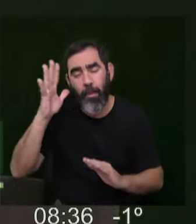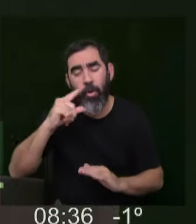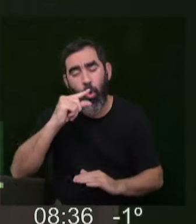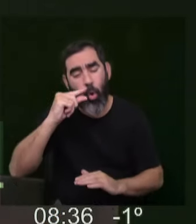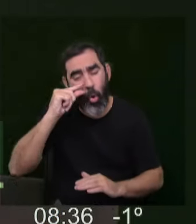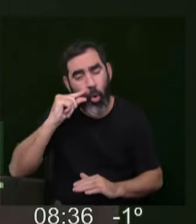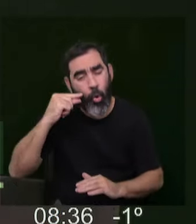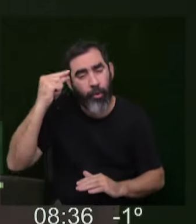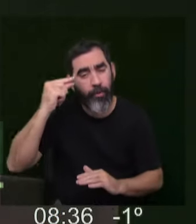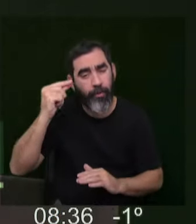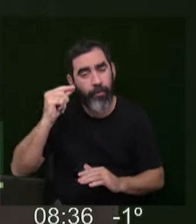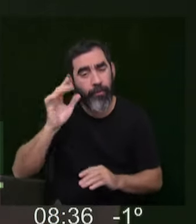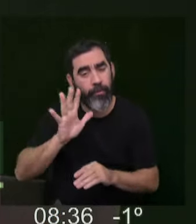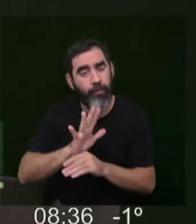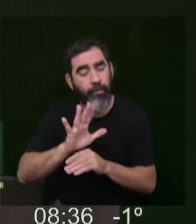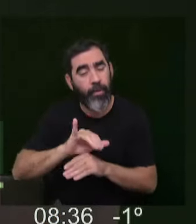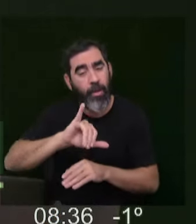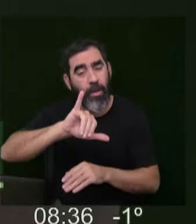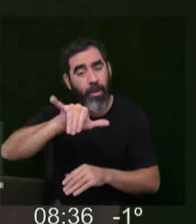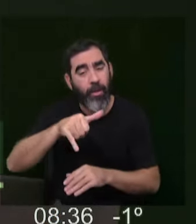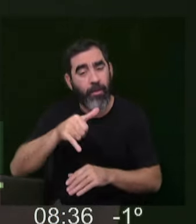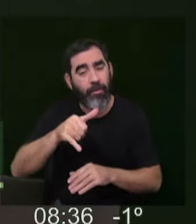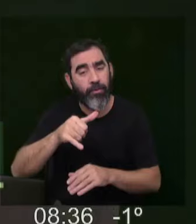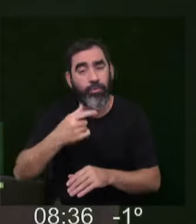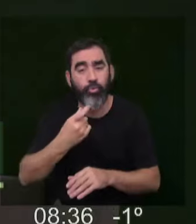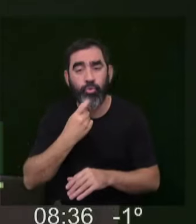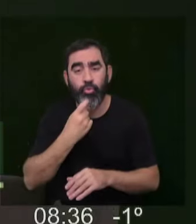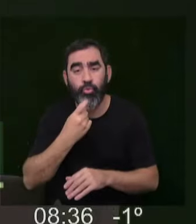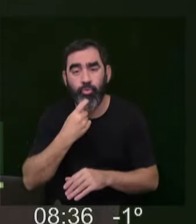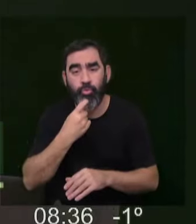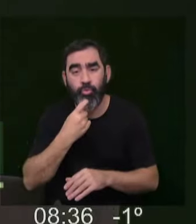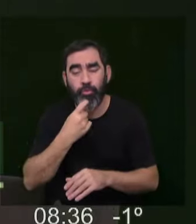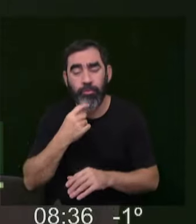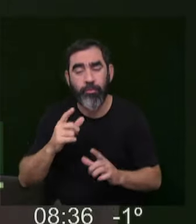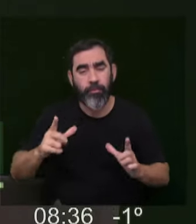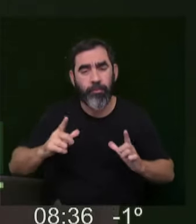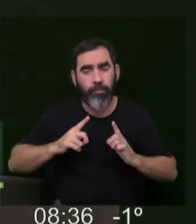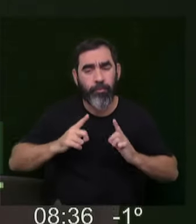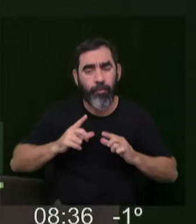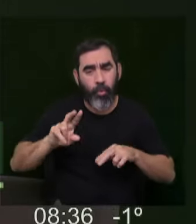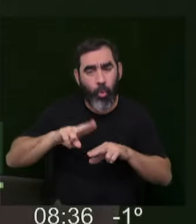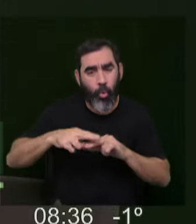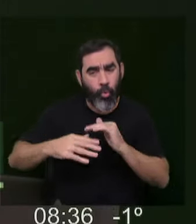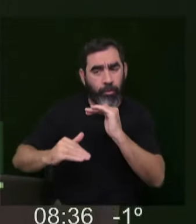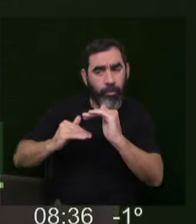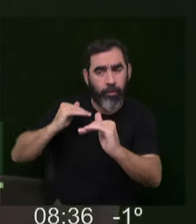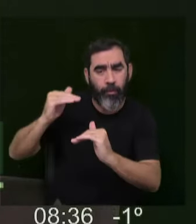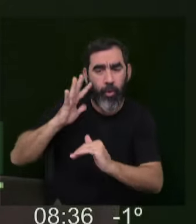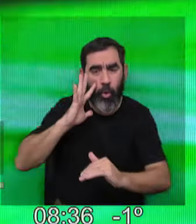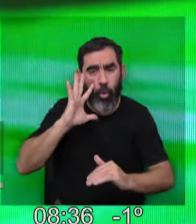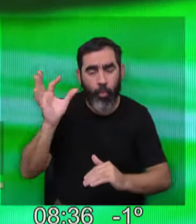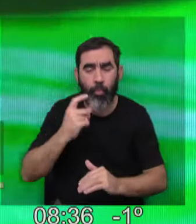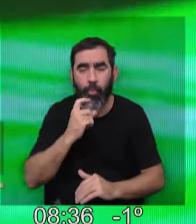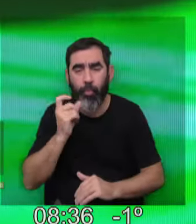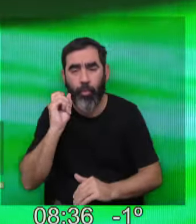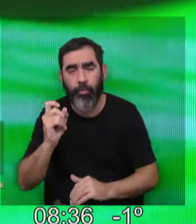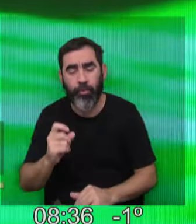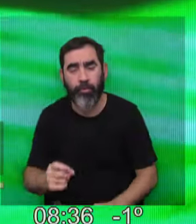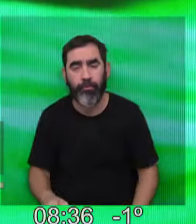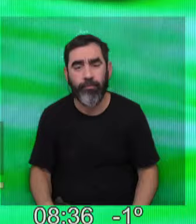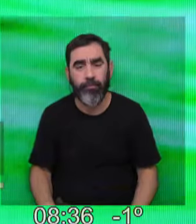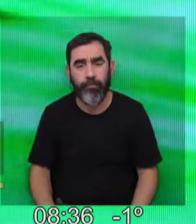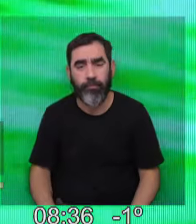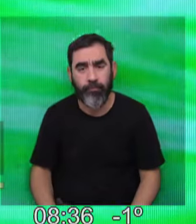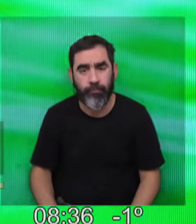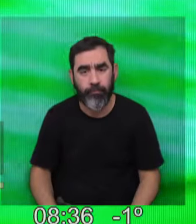cartel con azul y con rojo. ¿Tiene una expectativa de volver a posicionarse, una oportunidad al Partido Colorado?